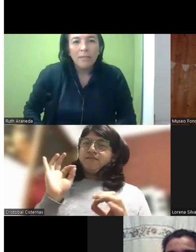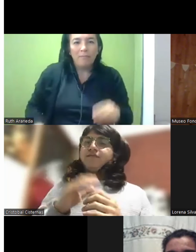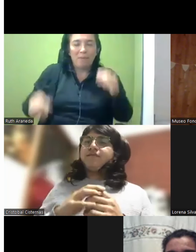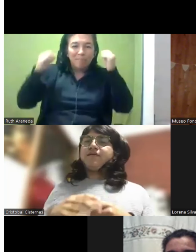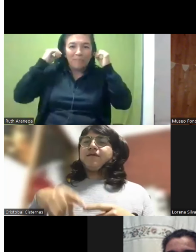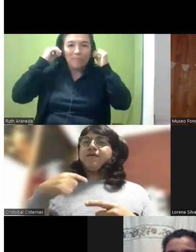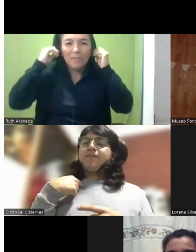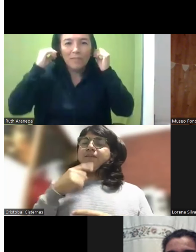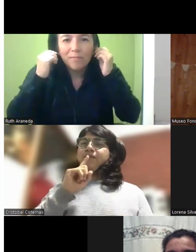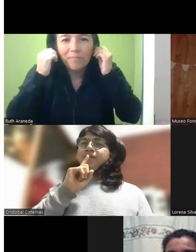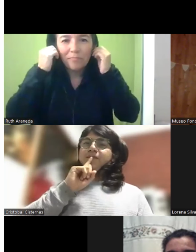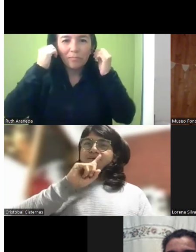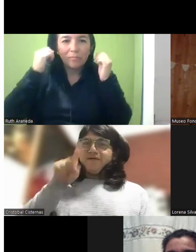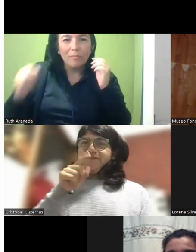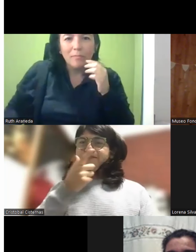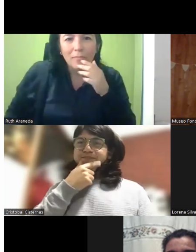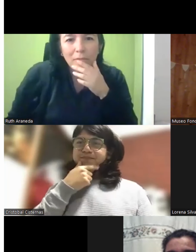Bien.